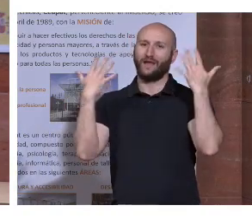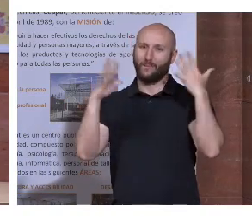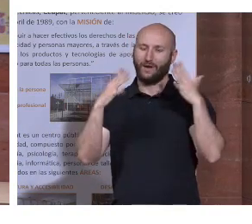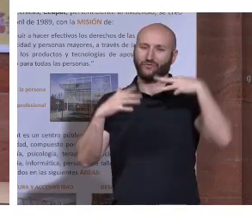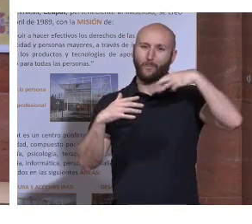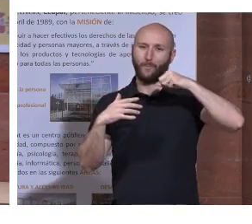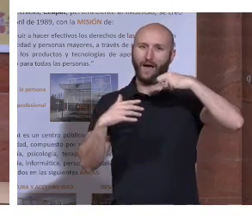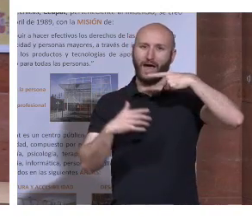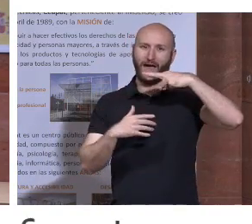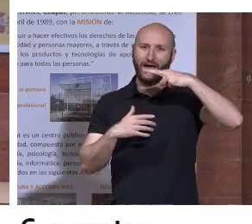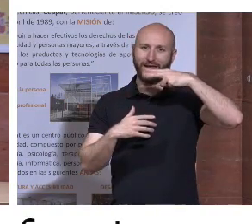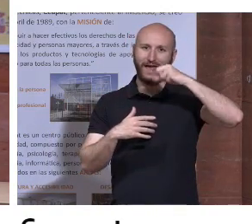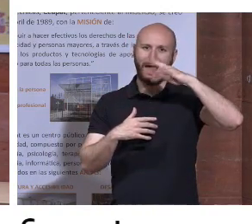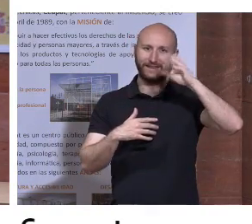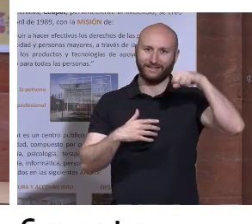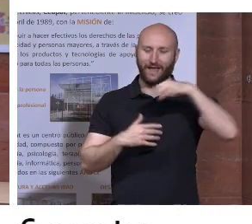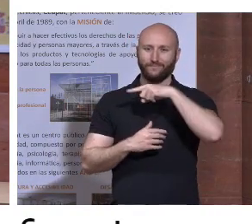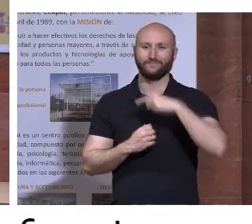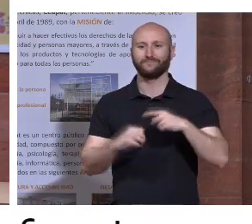Margarita.